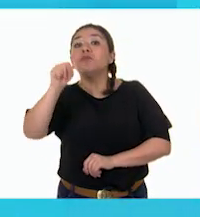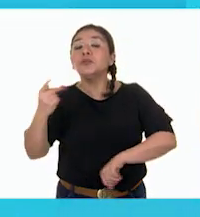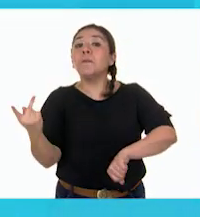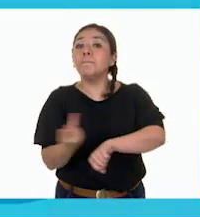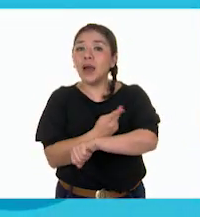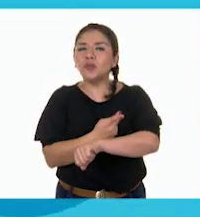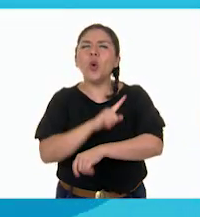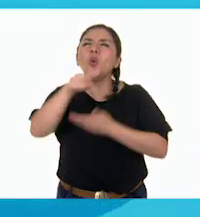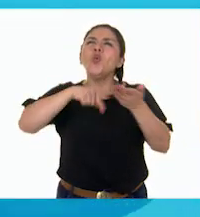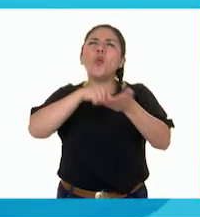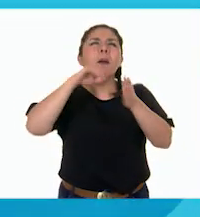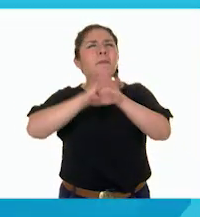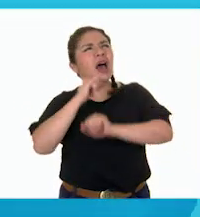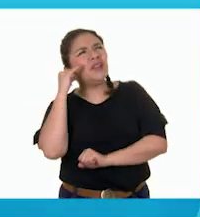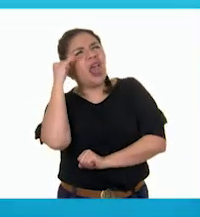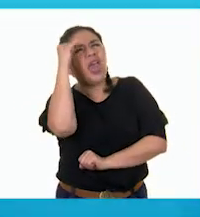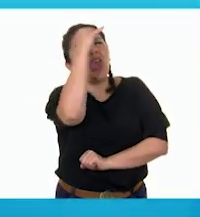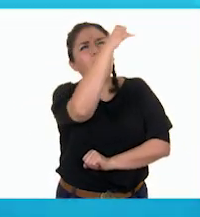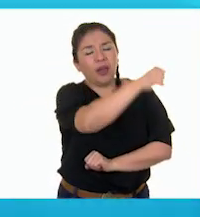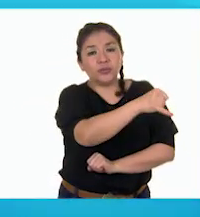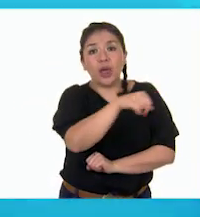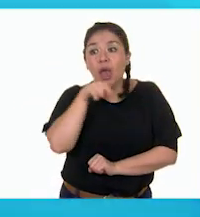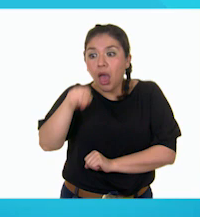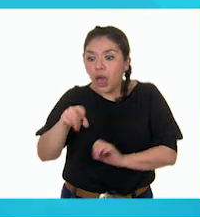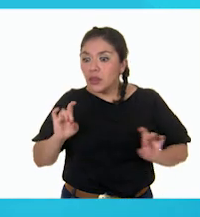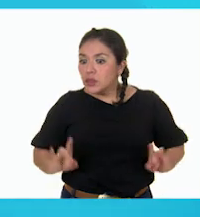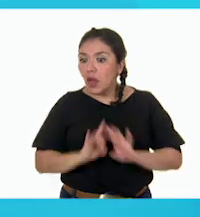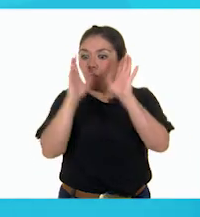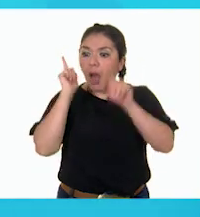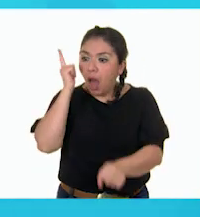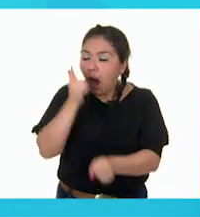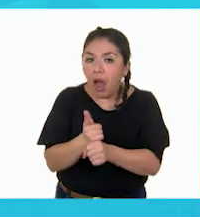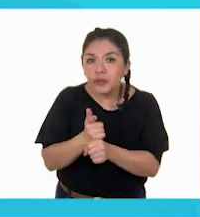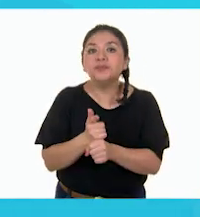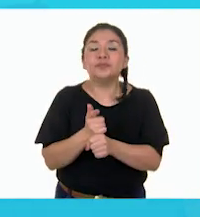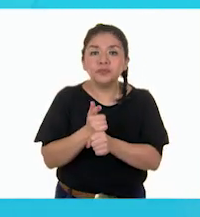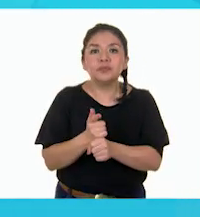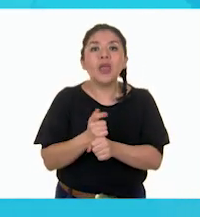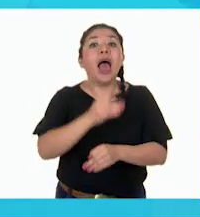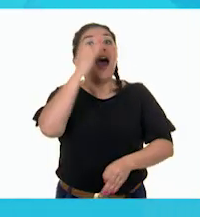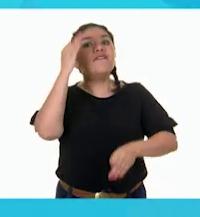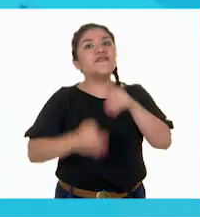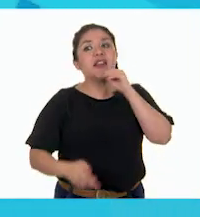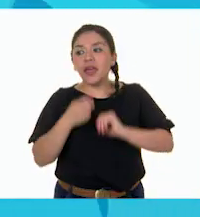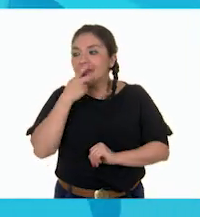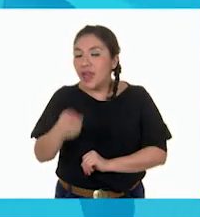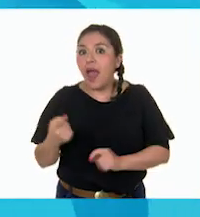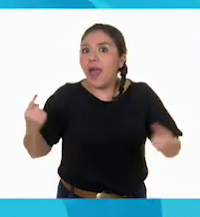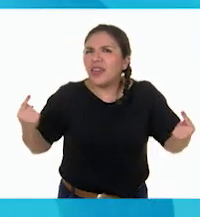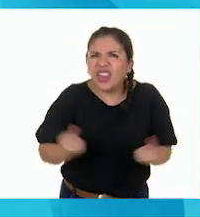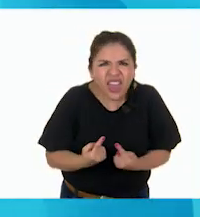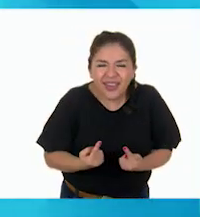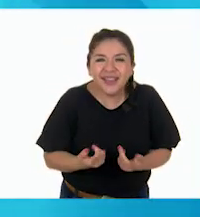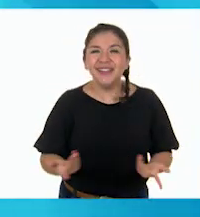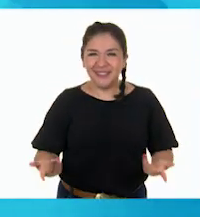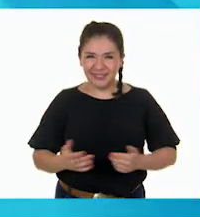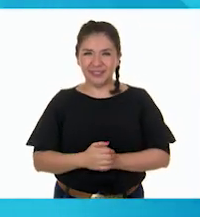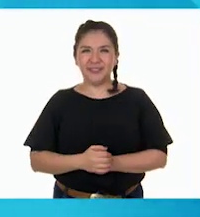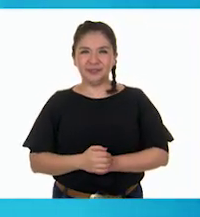lugar, descubrió que... Por fin le dijo que... ¡Excelente!